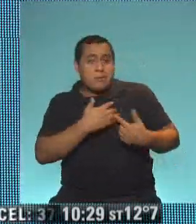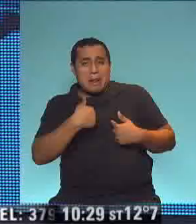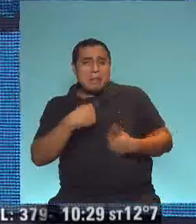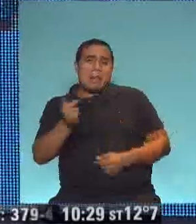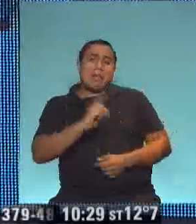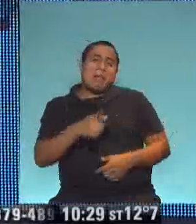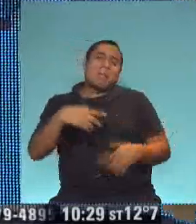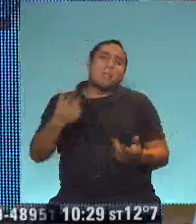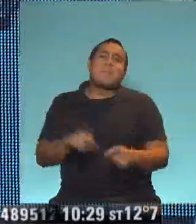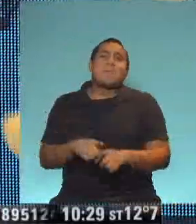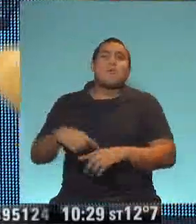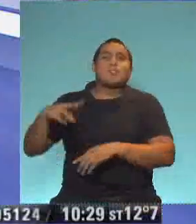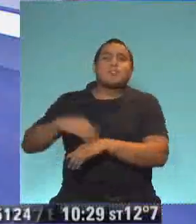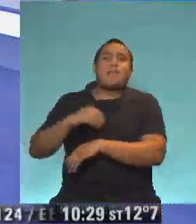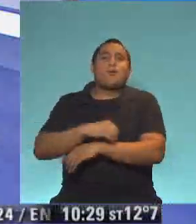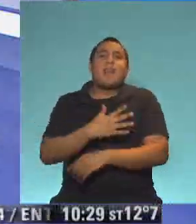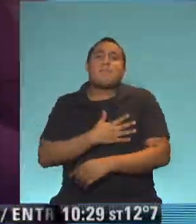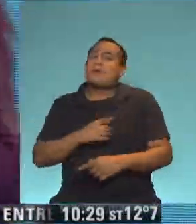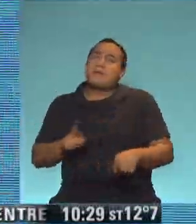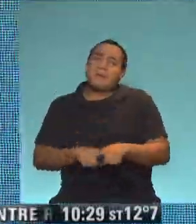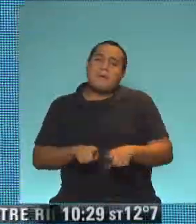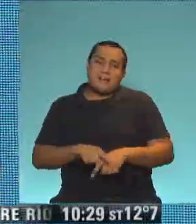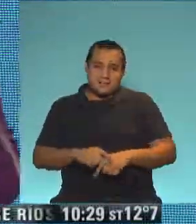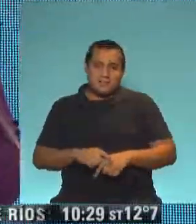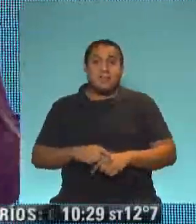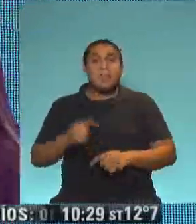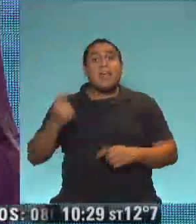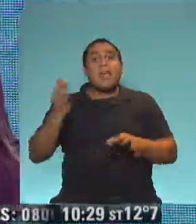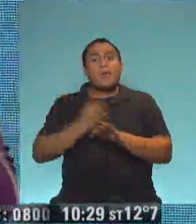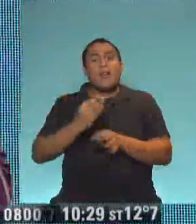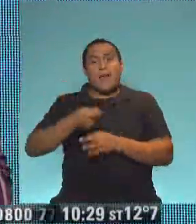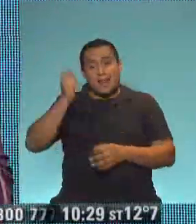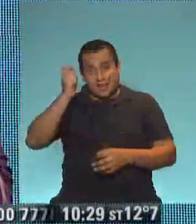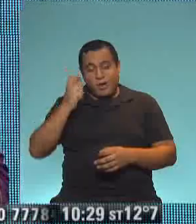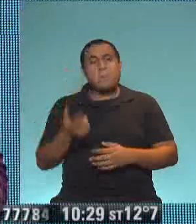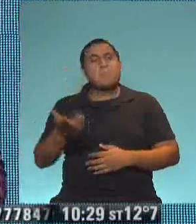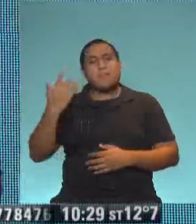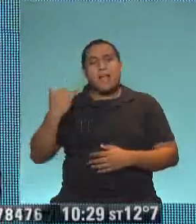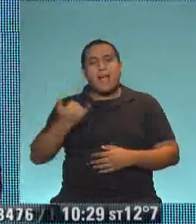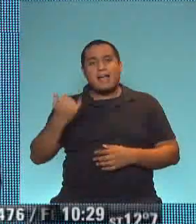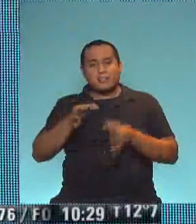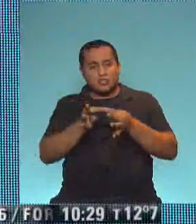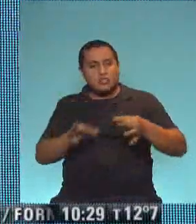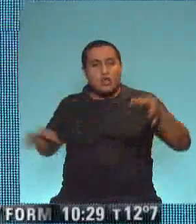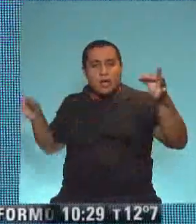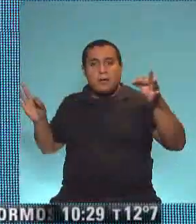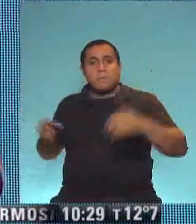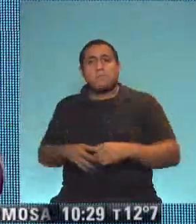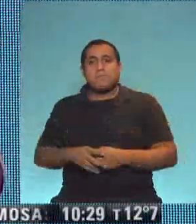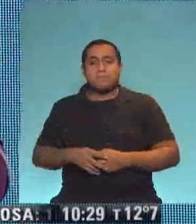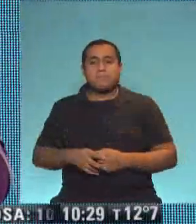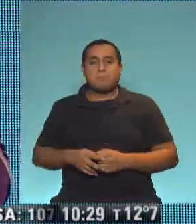claro, de Puerto recién. En mi escuela, en los recreos, ¿saben qué? Había una soga, esto me encantaba a mí. Y